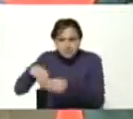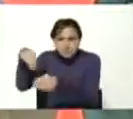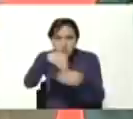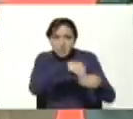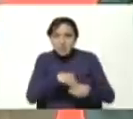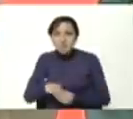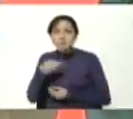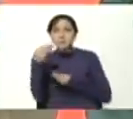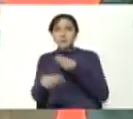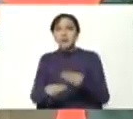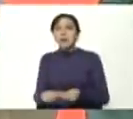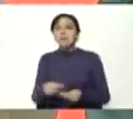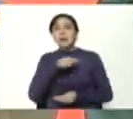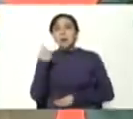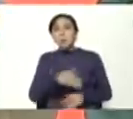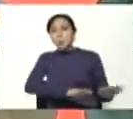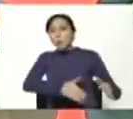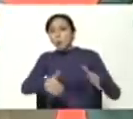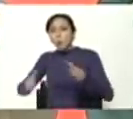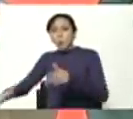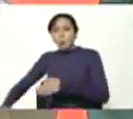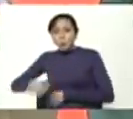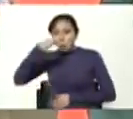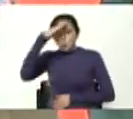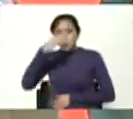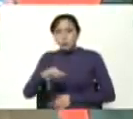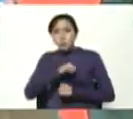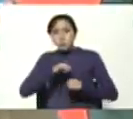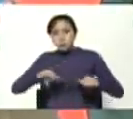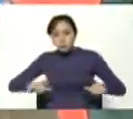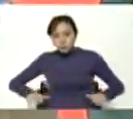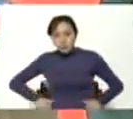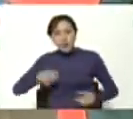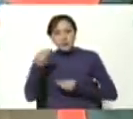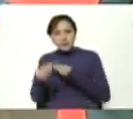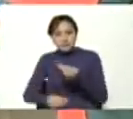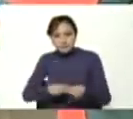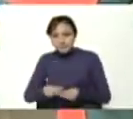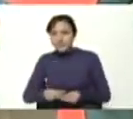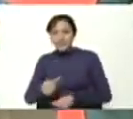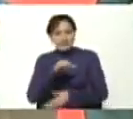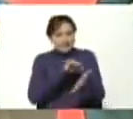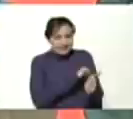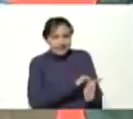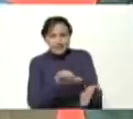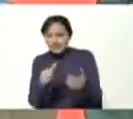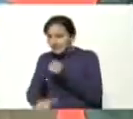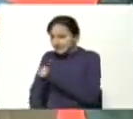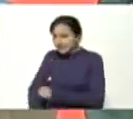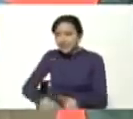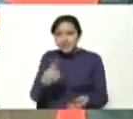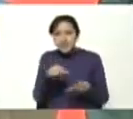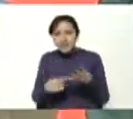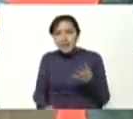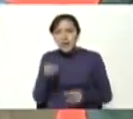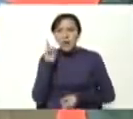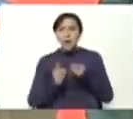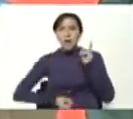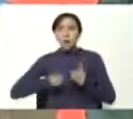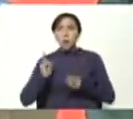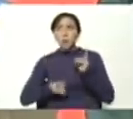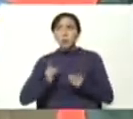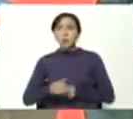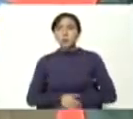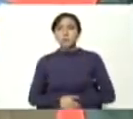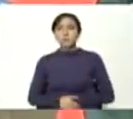que causaron la muerte de efectivos militares y ocasionaron graves heridas a otros, algunos de ellos